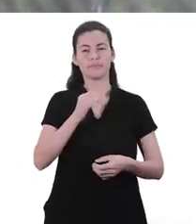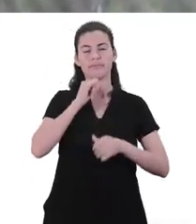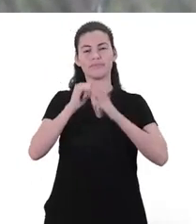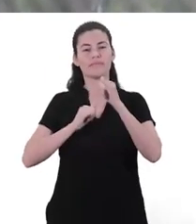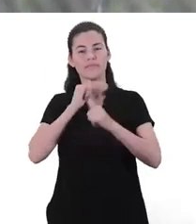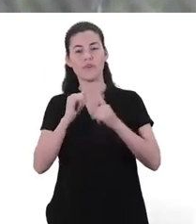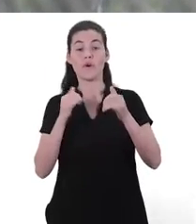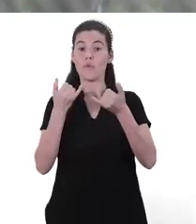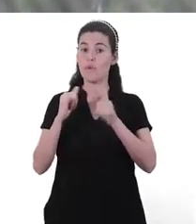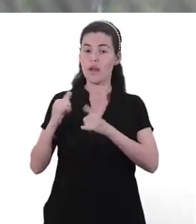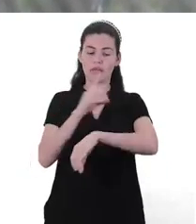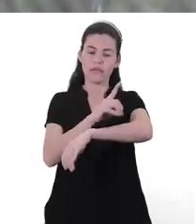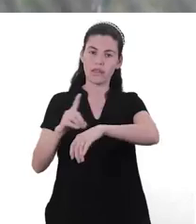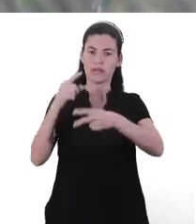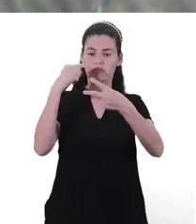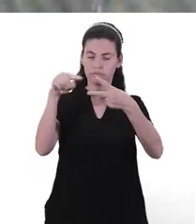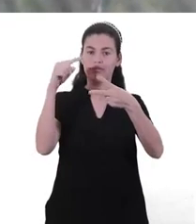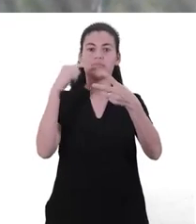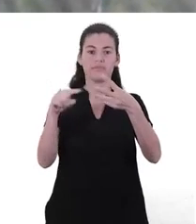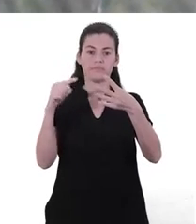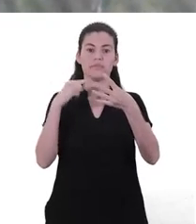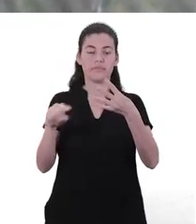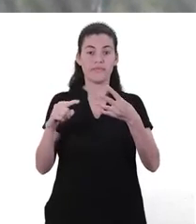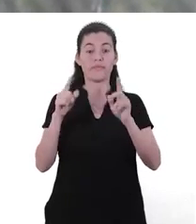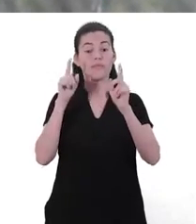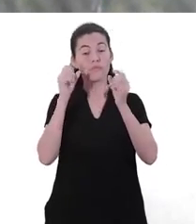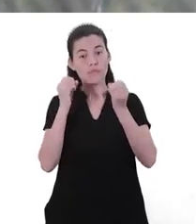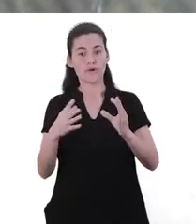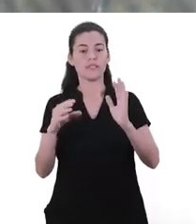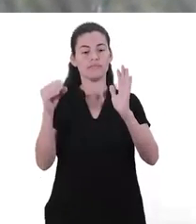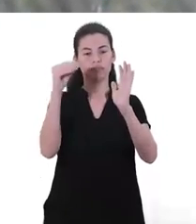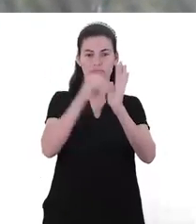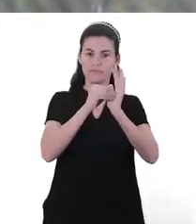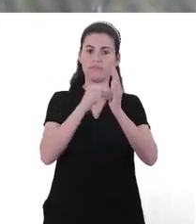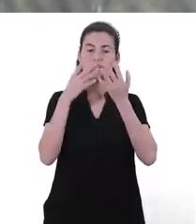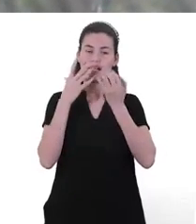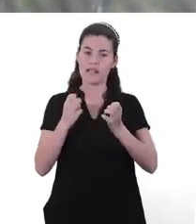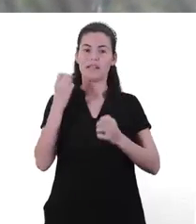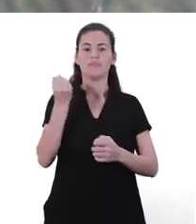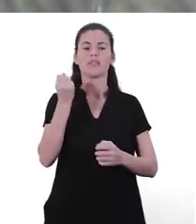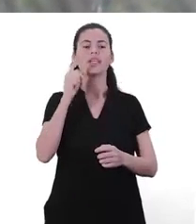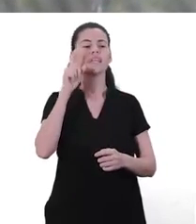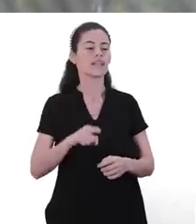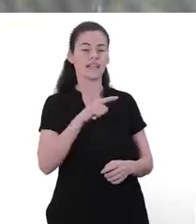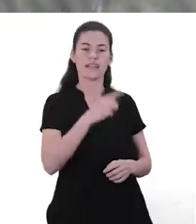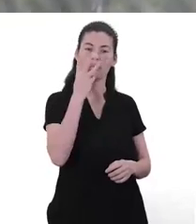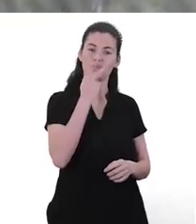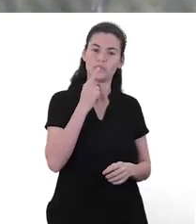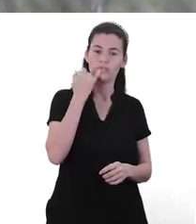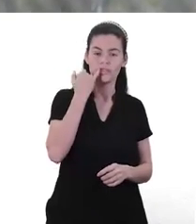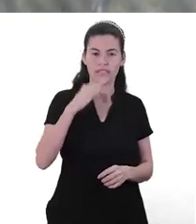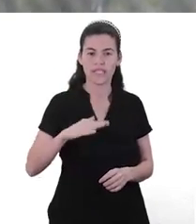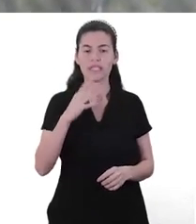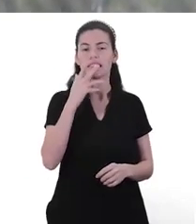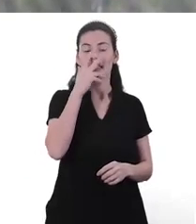al juego. Entonces es importante también, como te dije, primero identificar qué parte le gusta a él, qué le gusta a él.